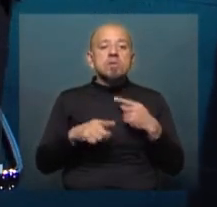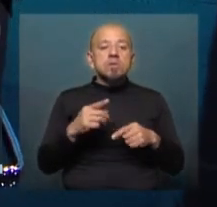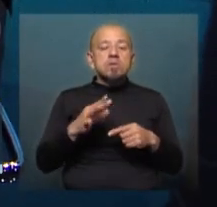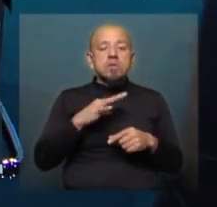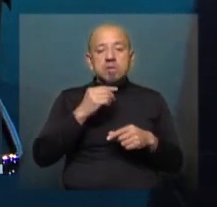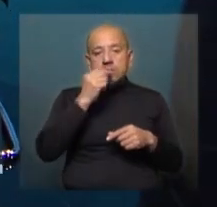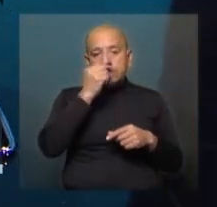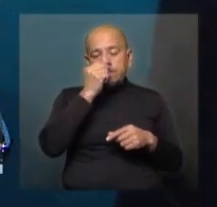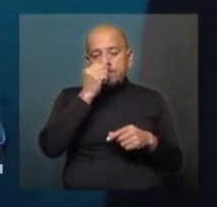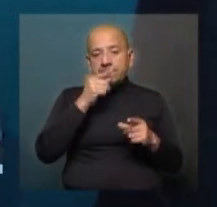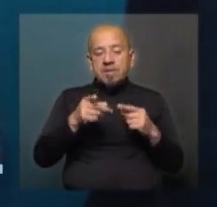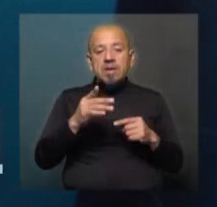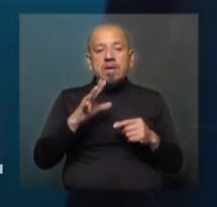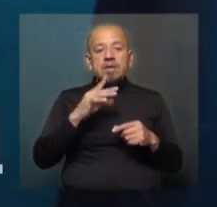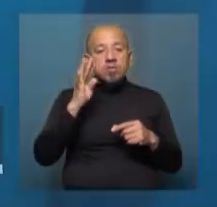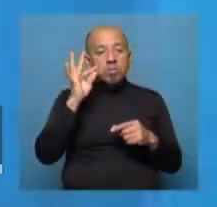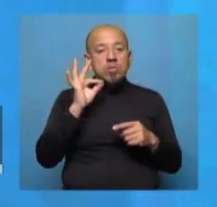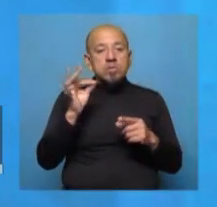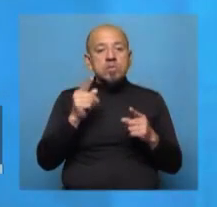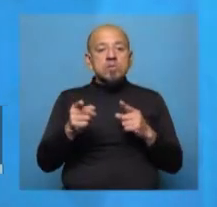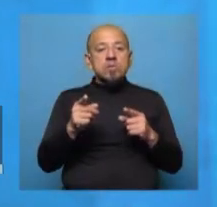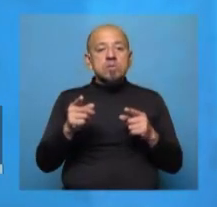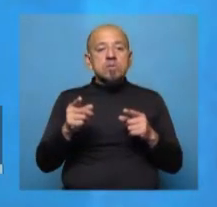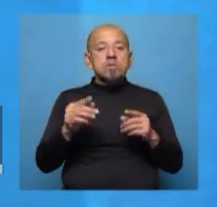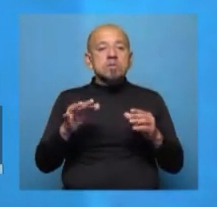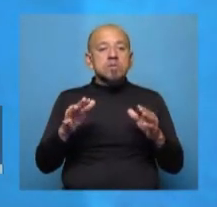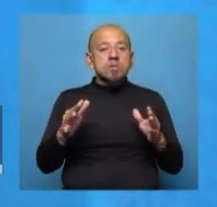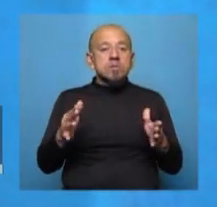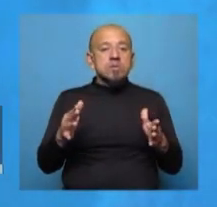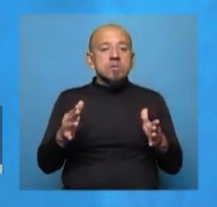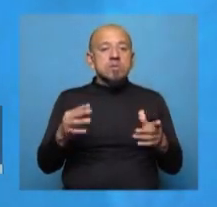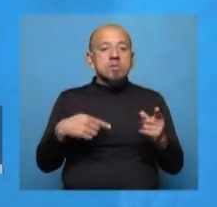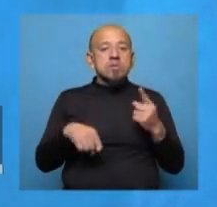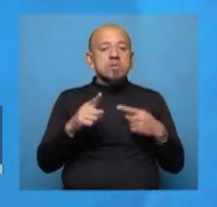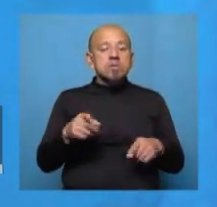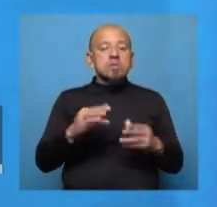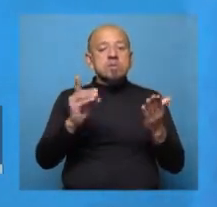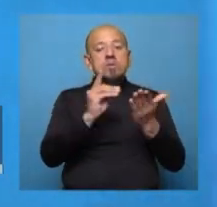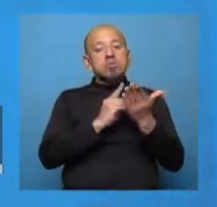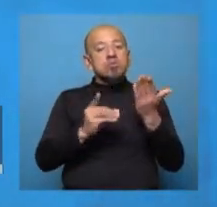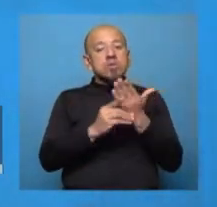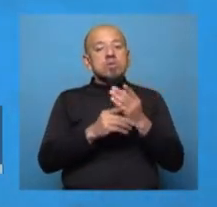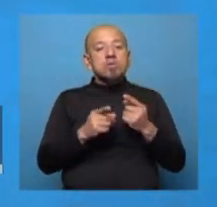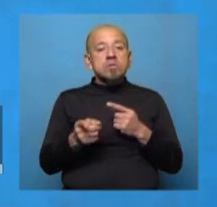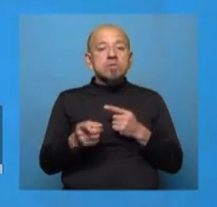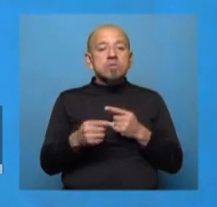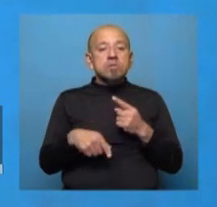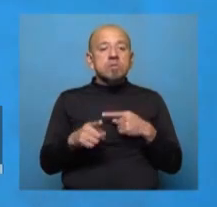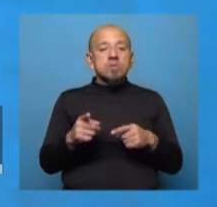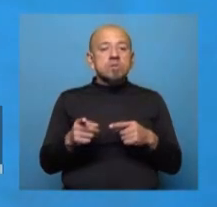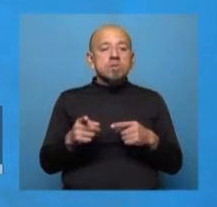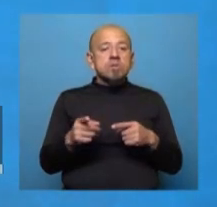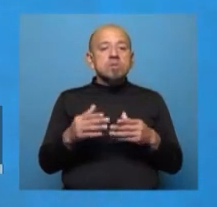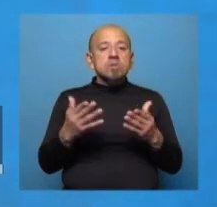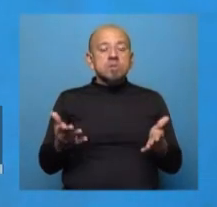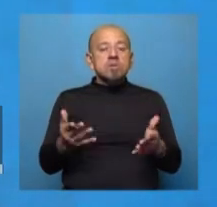Tenemos una gran oportunidad de recuperar ese proyecto de inspiración nacional